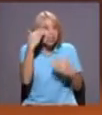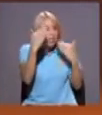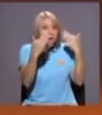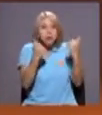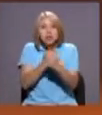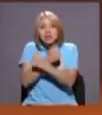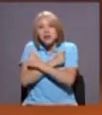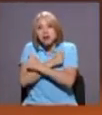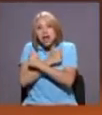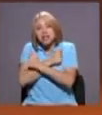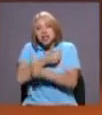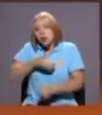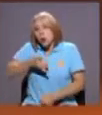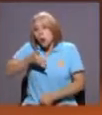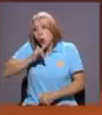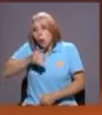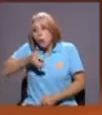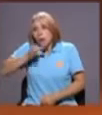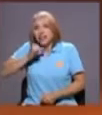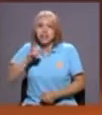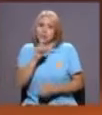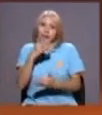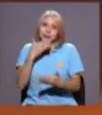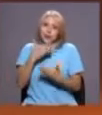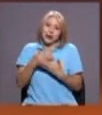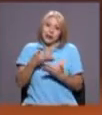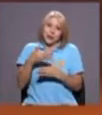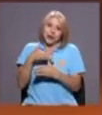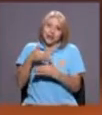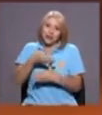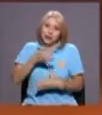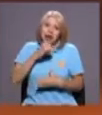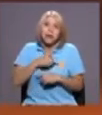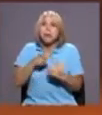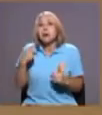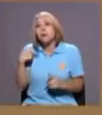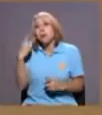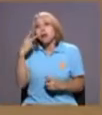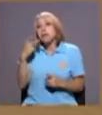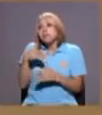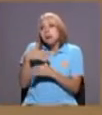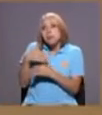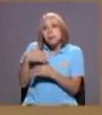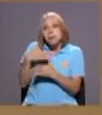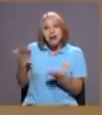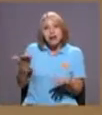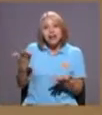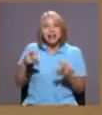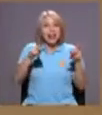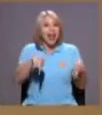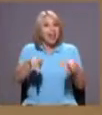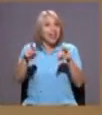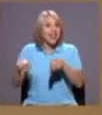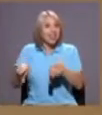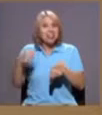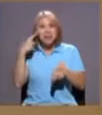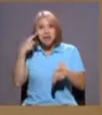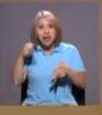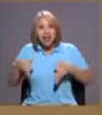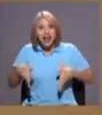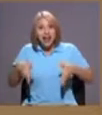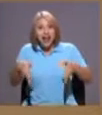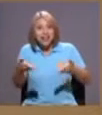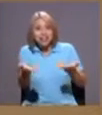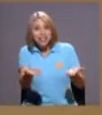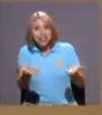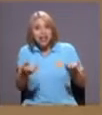No digo que sea bueno compartir un trago, pero en cualquier caso los ve uno. Y la gente en la calle, ahí usted ve gente que tiene,